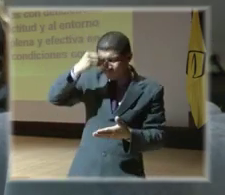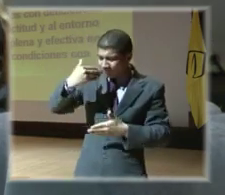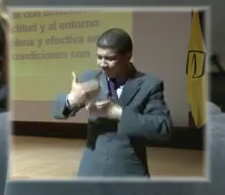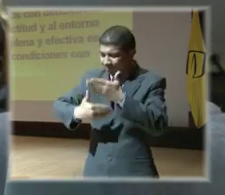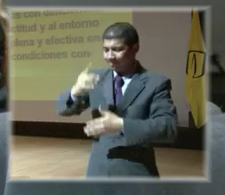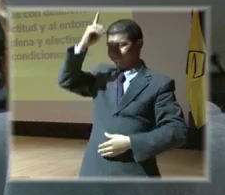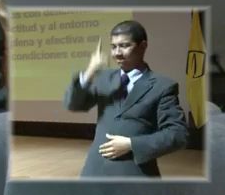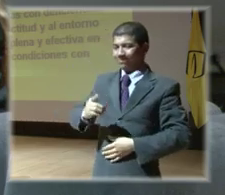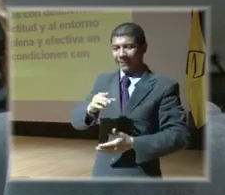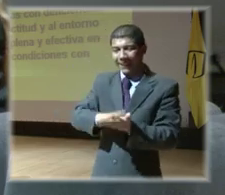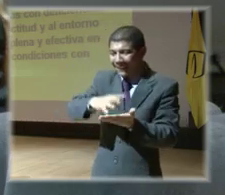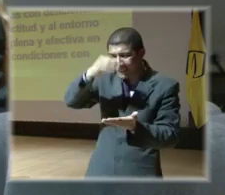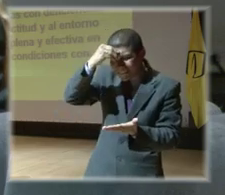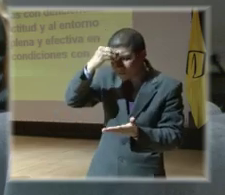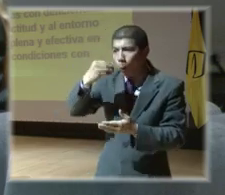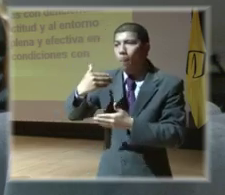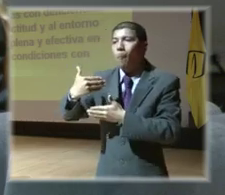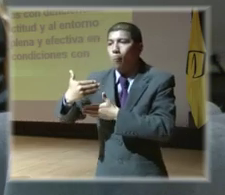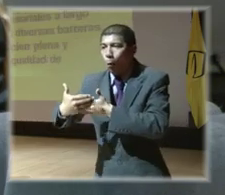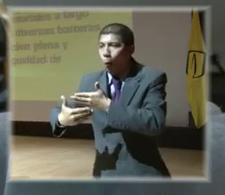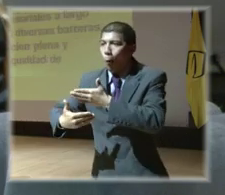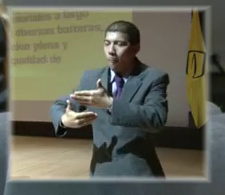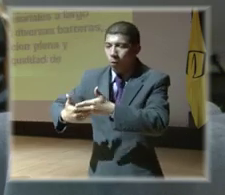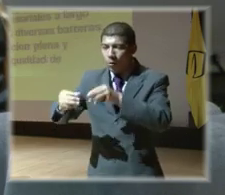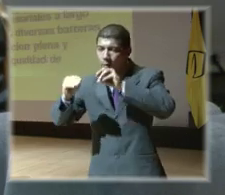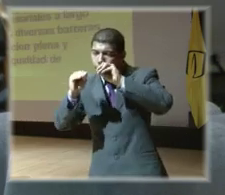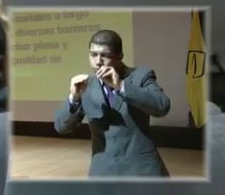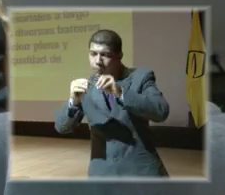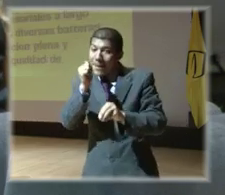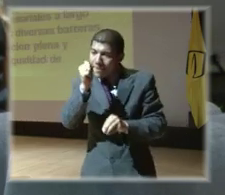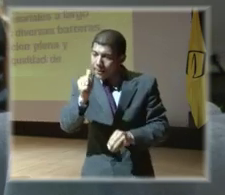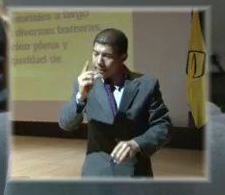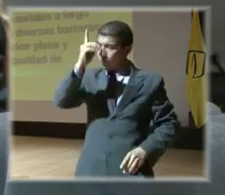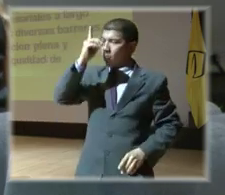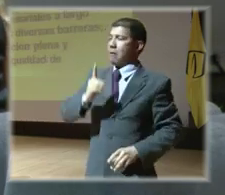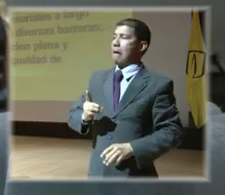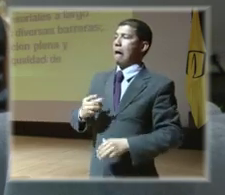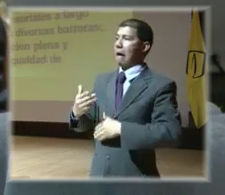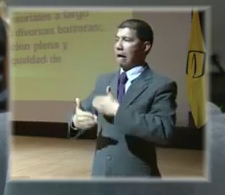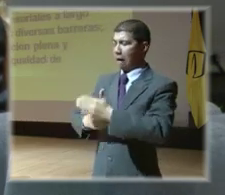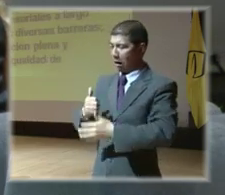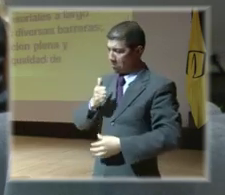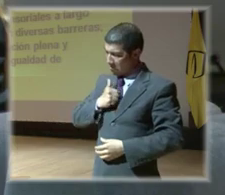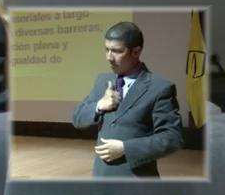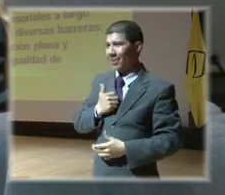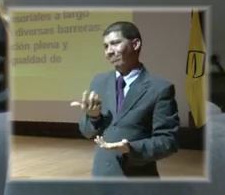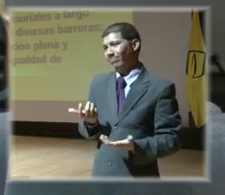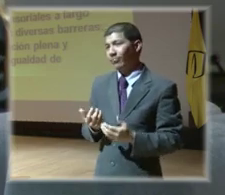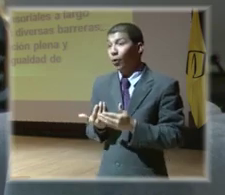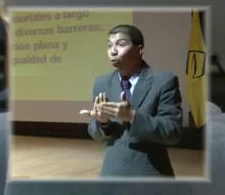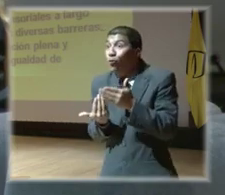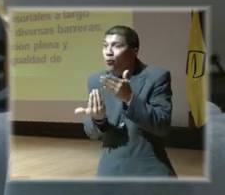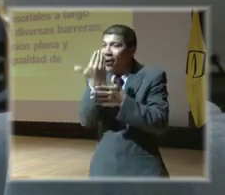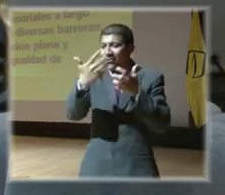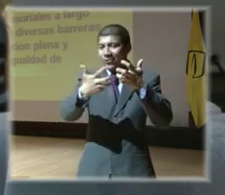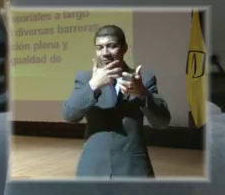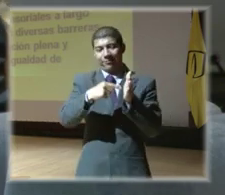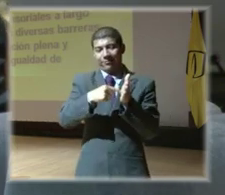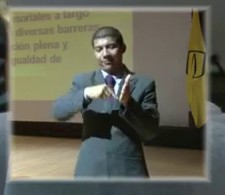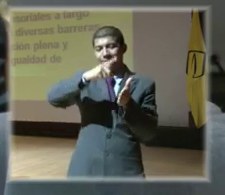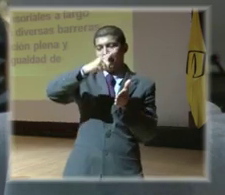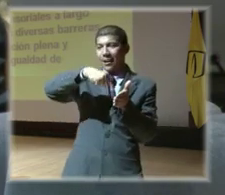ya lleguen a tenerlo. Es muy difícil igual, porque claro, uno a veces piensa, este sistema que es nuevo es también